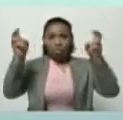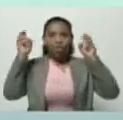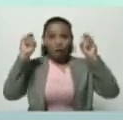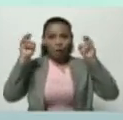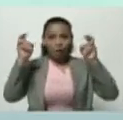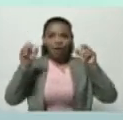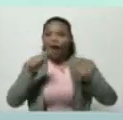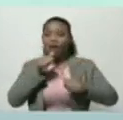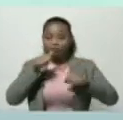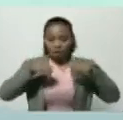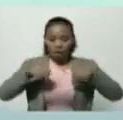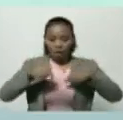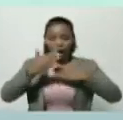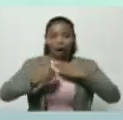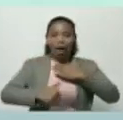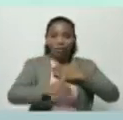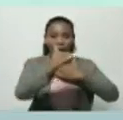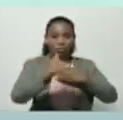de aquí en adelante.